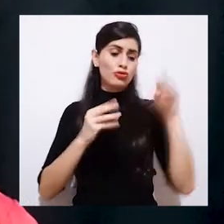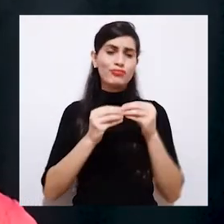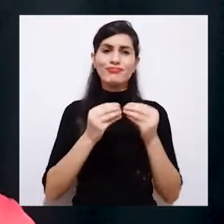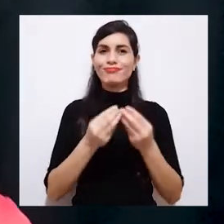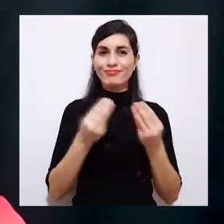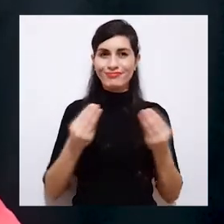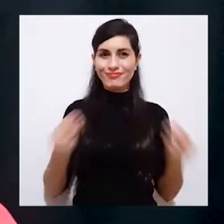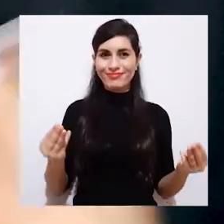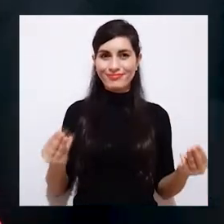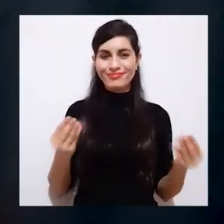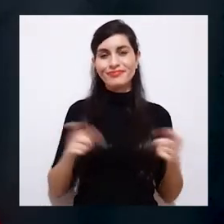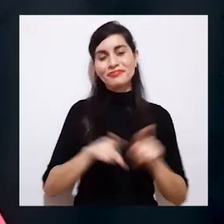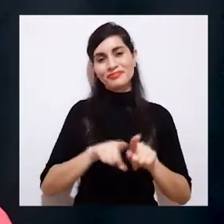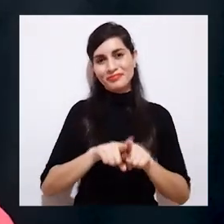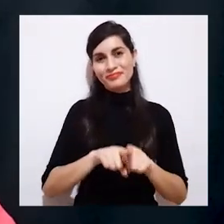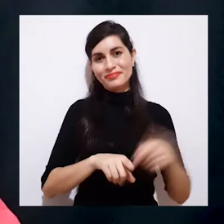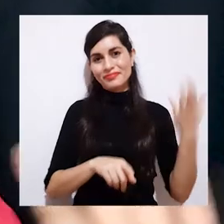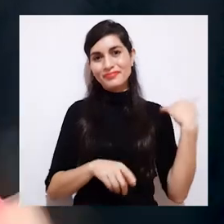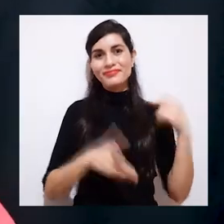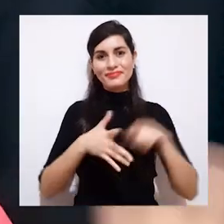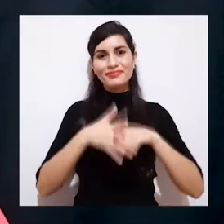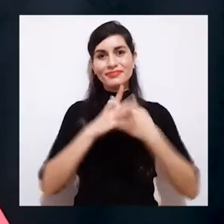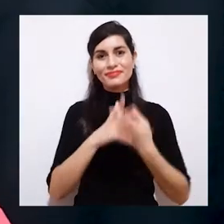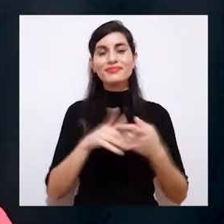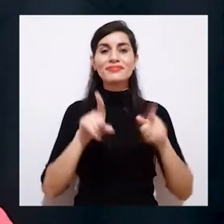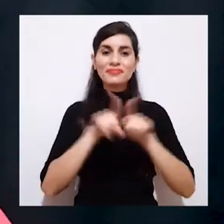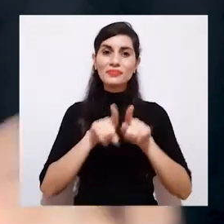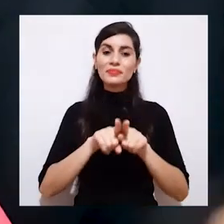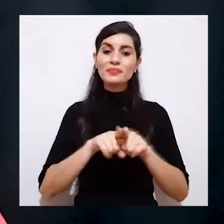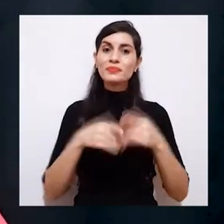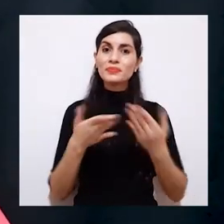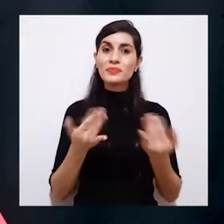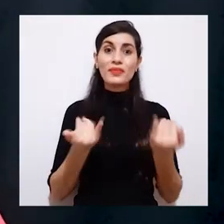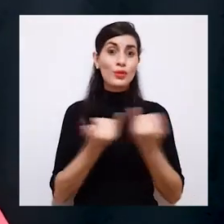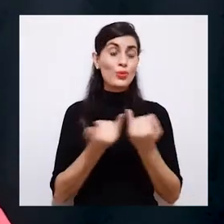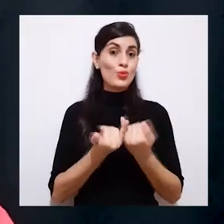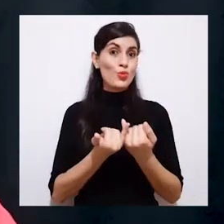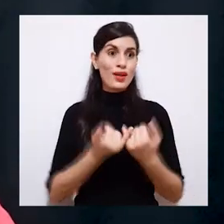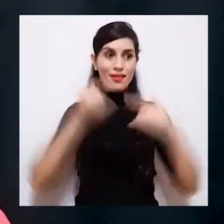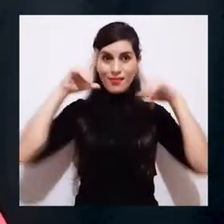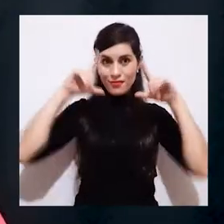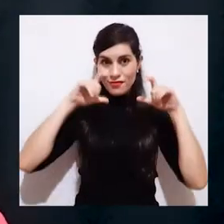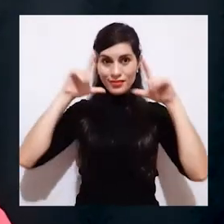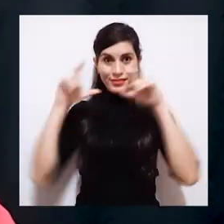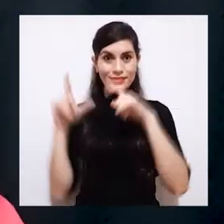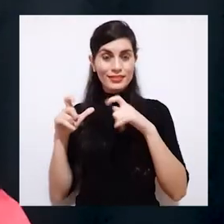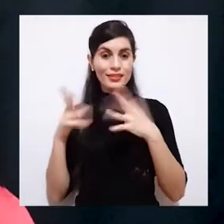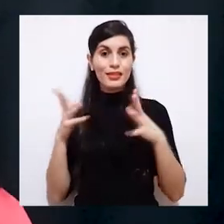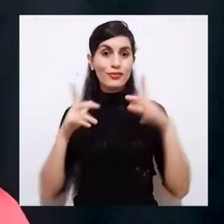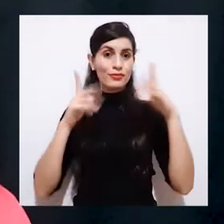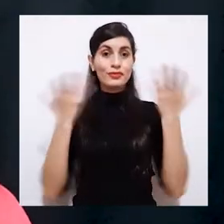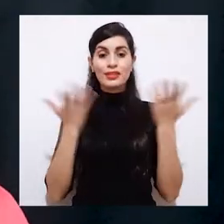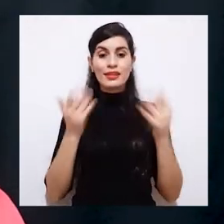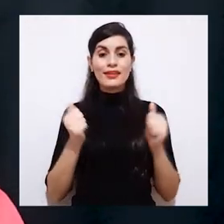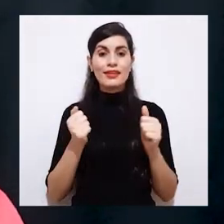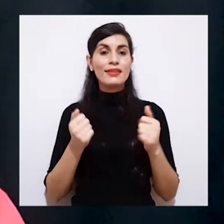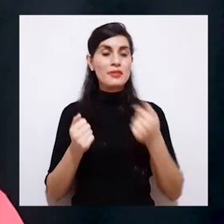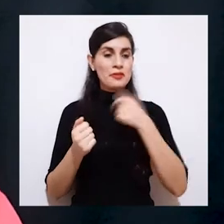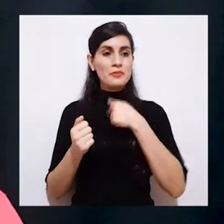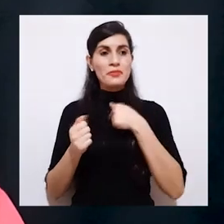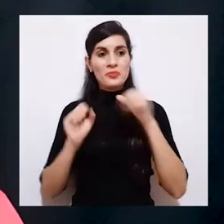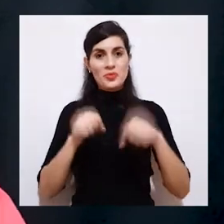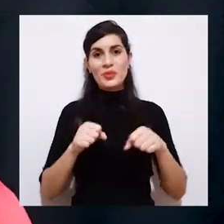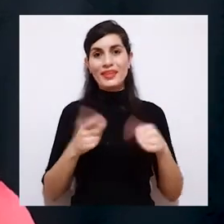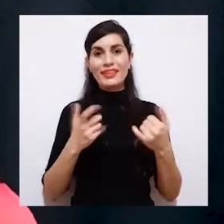nosotros utilizamos. Igual al inicio del video está la fotografía, también la imagen. Asimismo también pueden ir a mi perfil